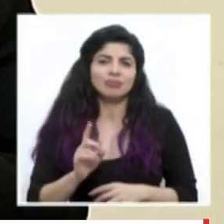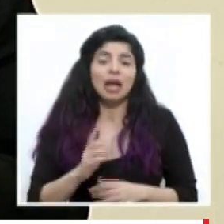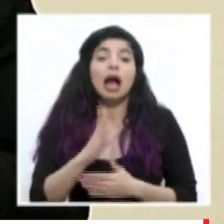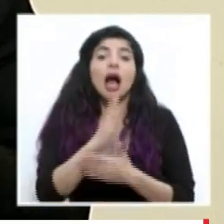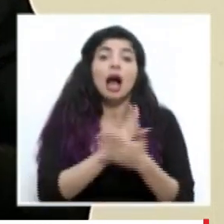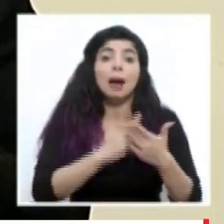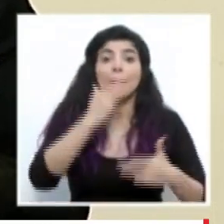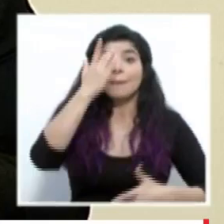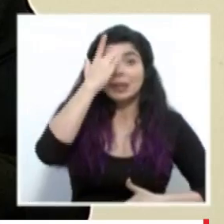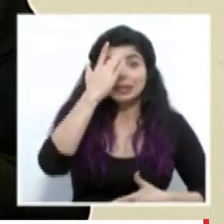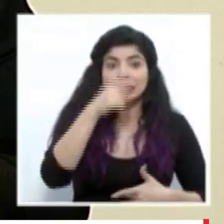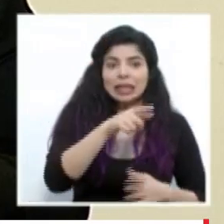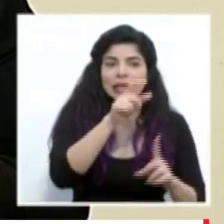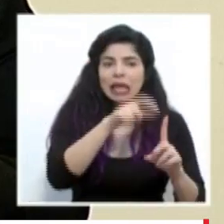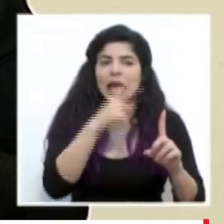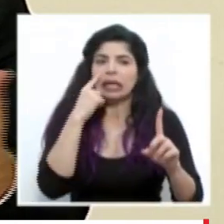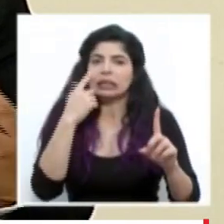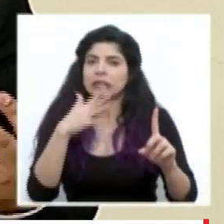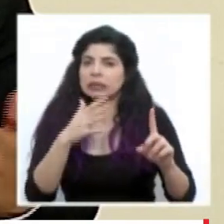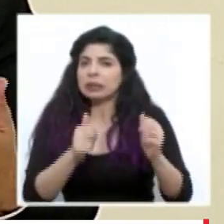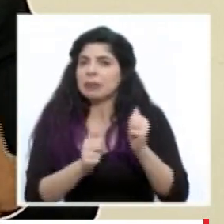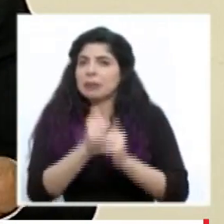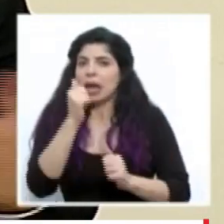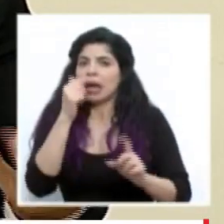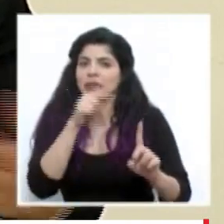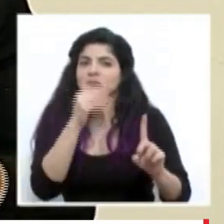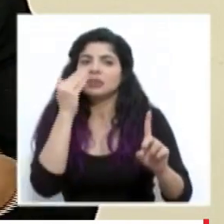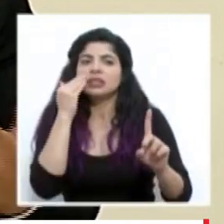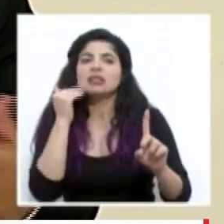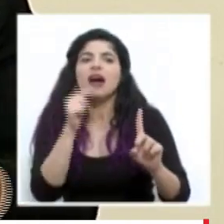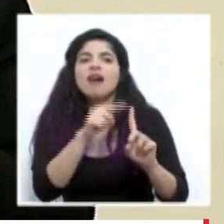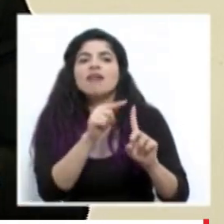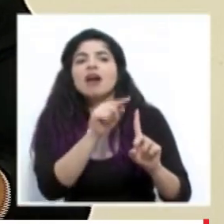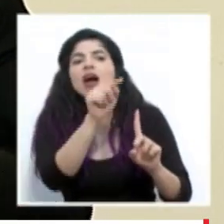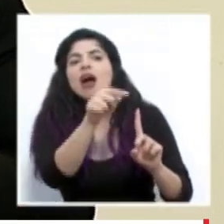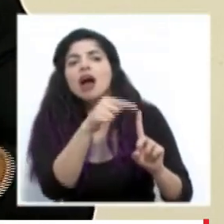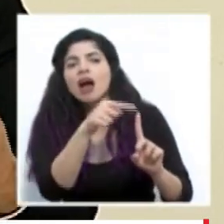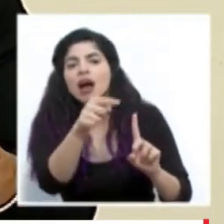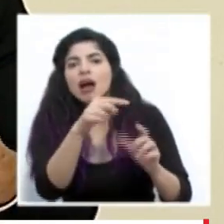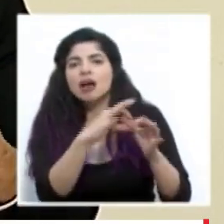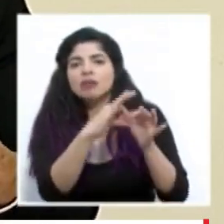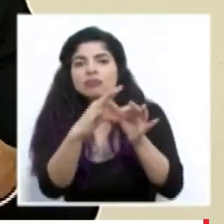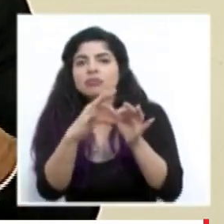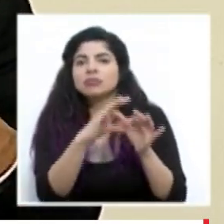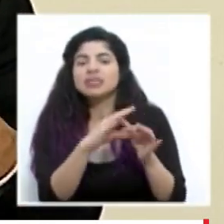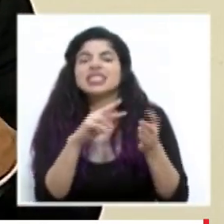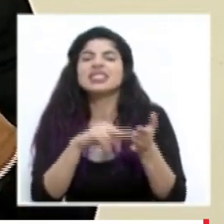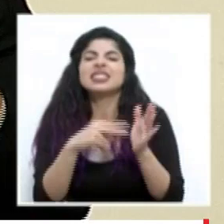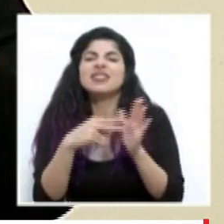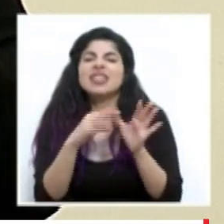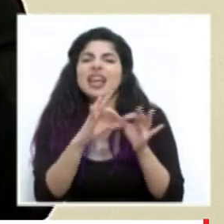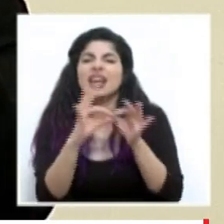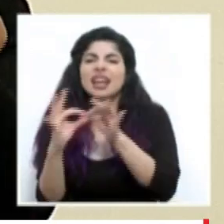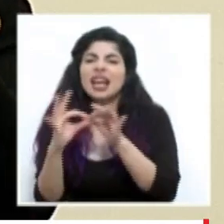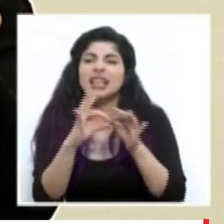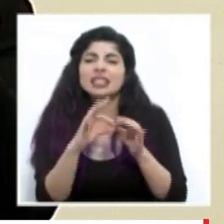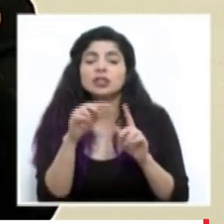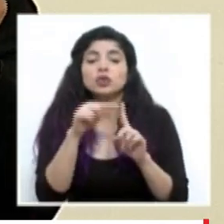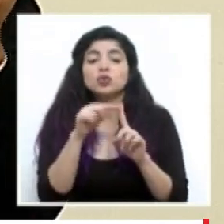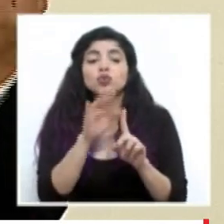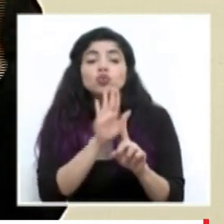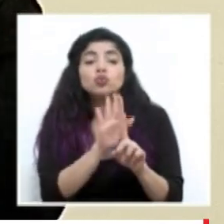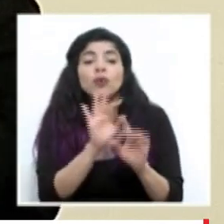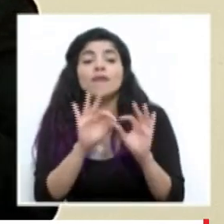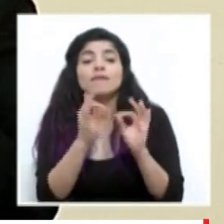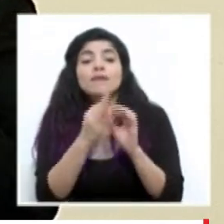Hay pacientes donde hay más sospechas, porque entonces usted sabe que hay un nexo epidemiológico. Nexo quiere decir que alguien de la